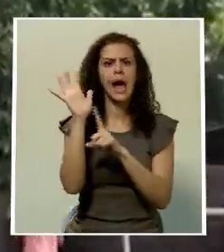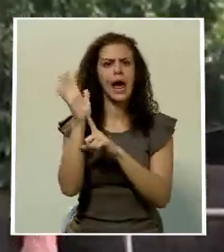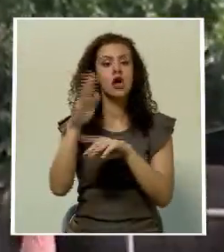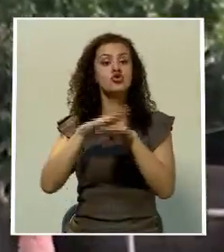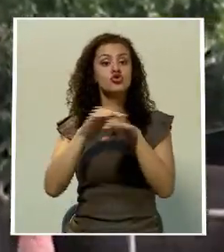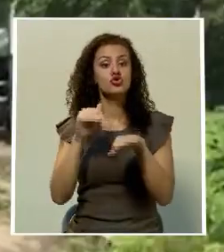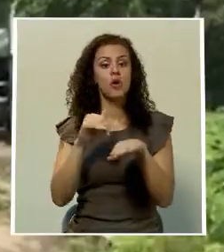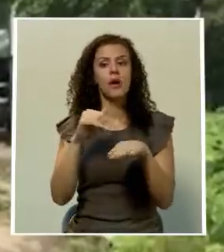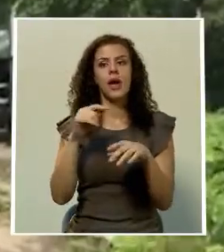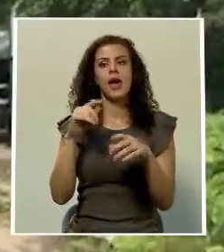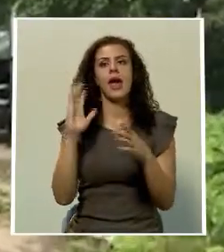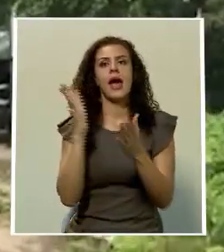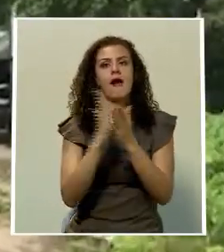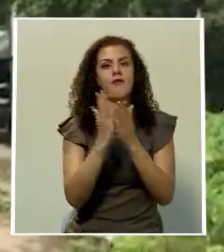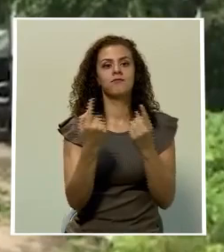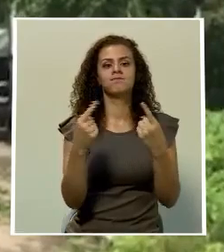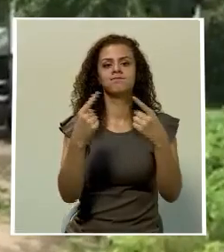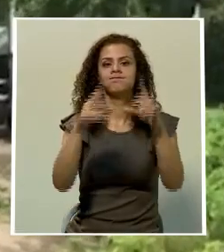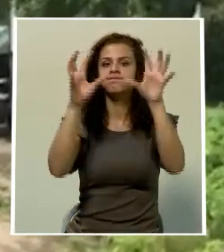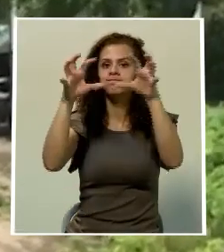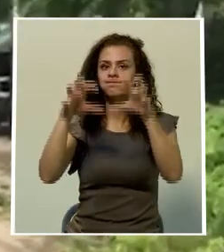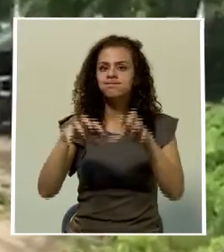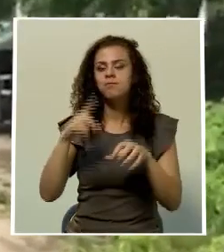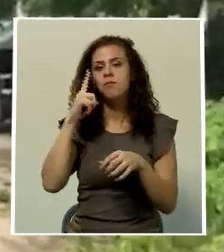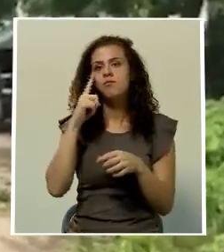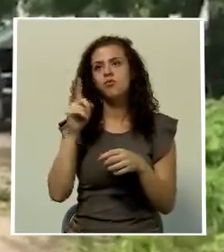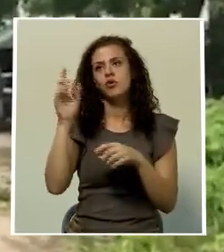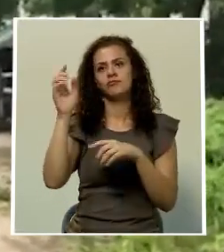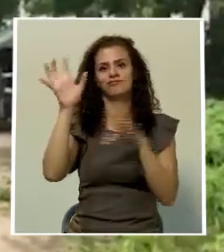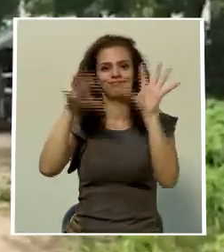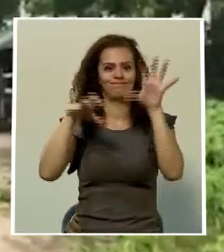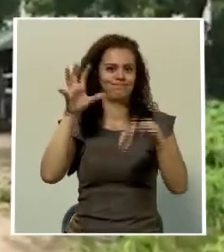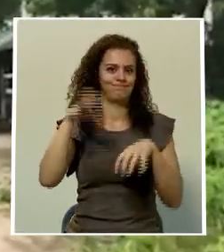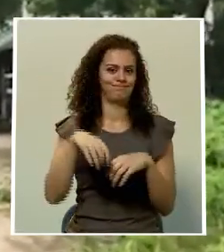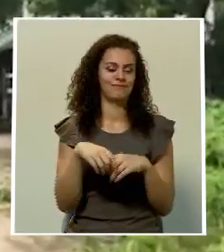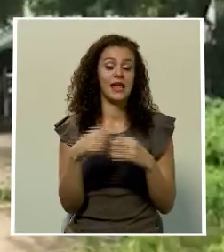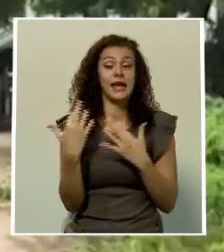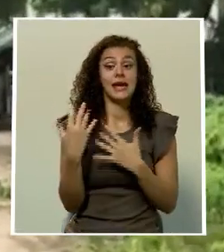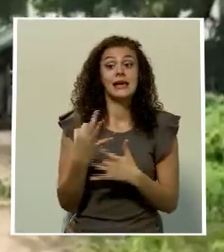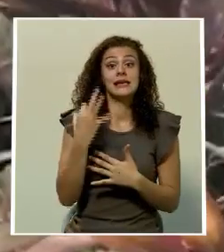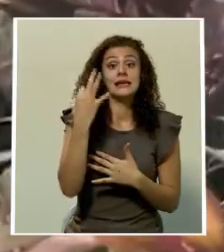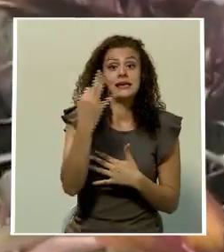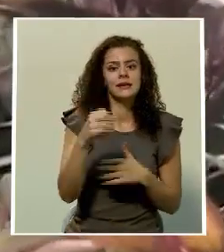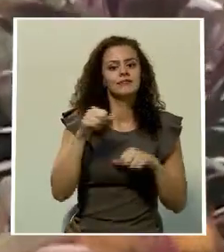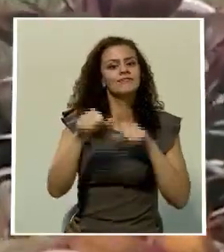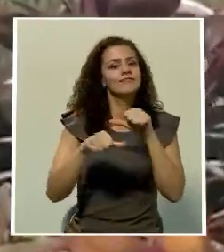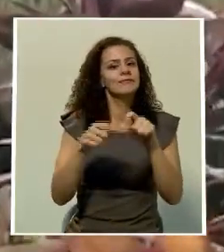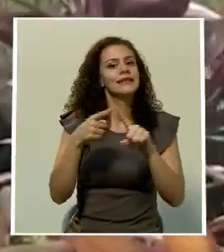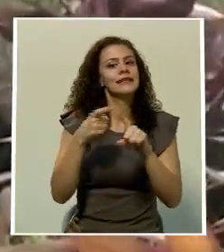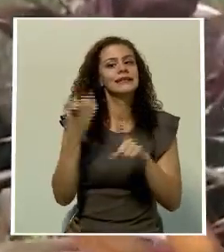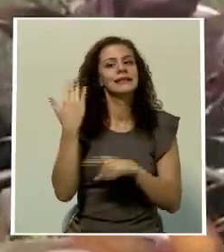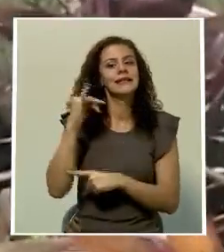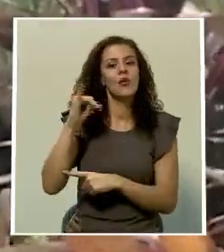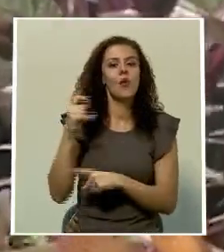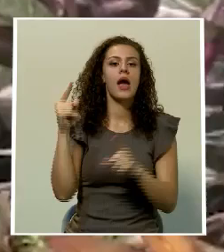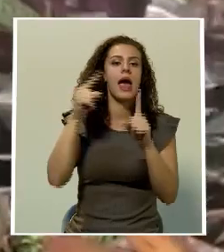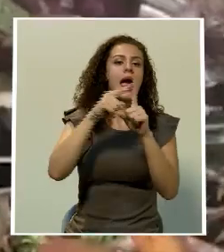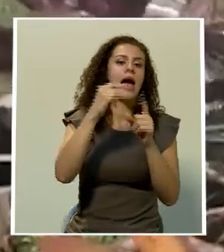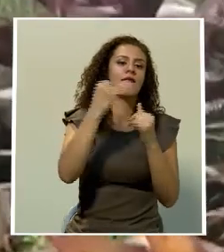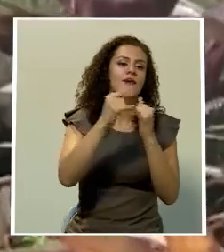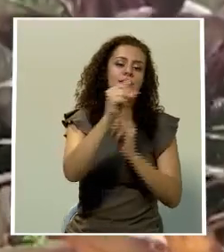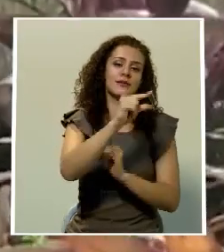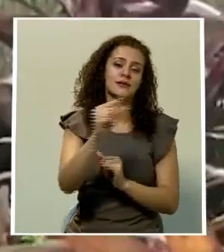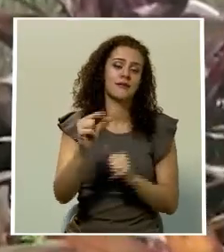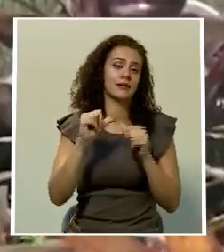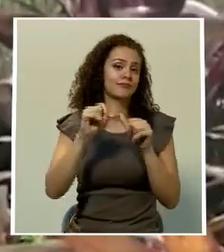sobre los efectos colaterales de las precipitaciones provocadas por el ciclón, que se espera sean constantes desde el jueves hasta el fin